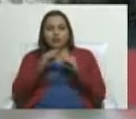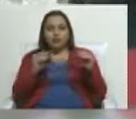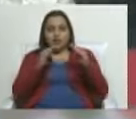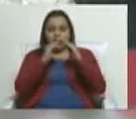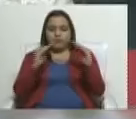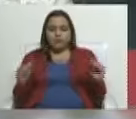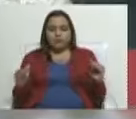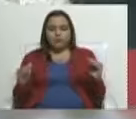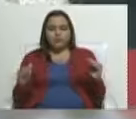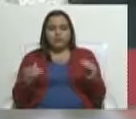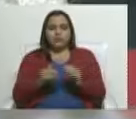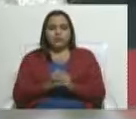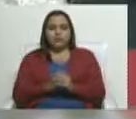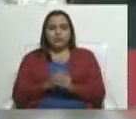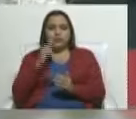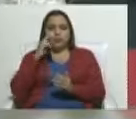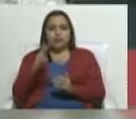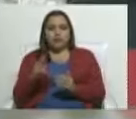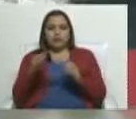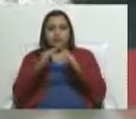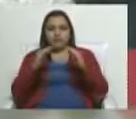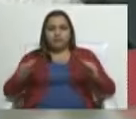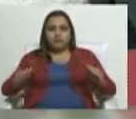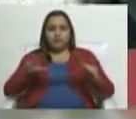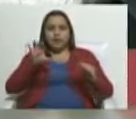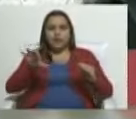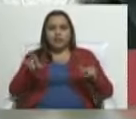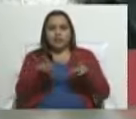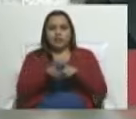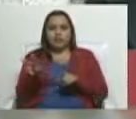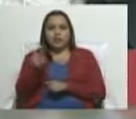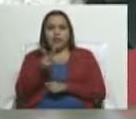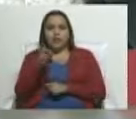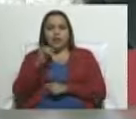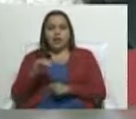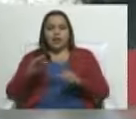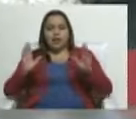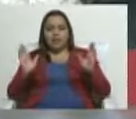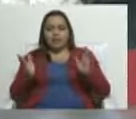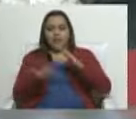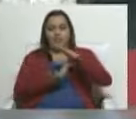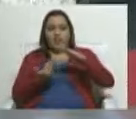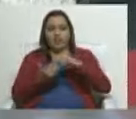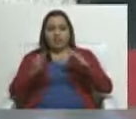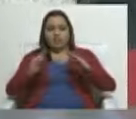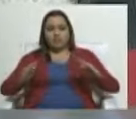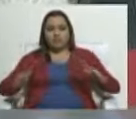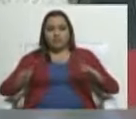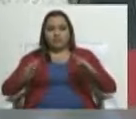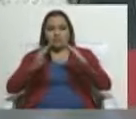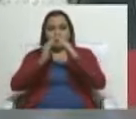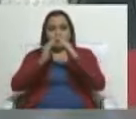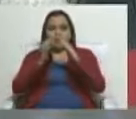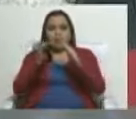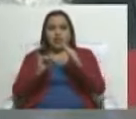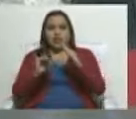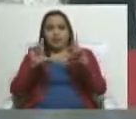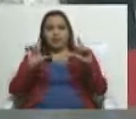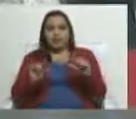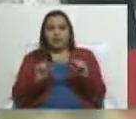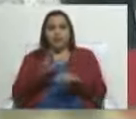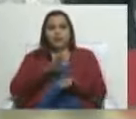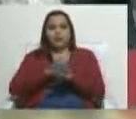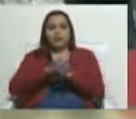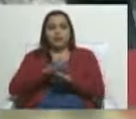abajo. Si tú ves las pirámides poblacionales de países como Venezuela, son anchos en la base hacia la mitad y van estrechándose, porque nuestra